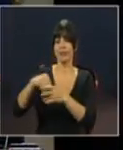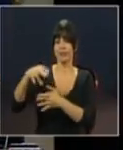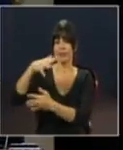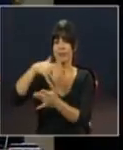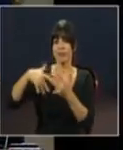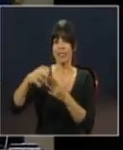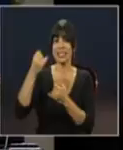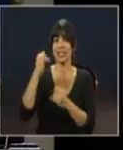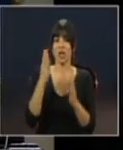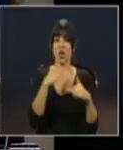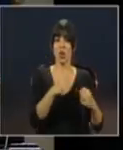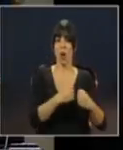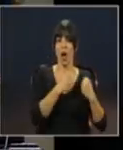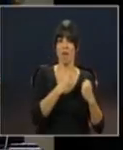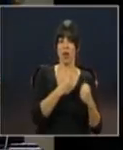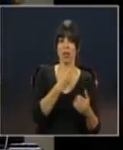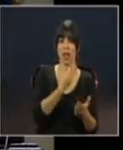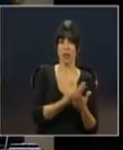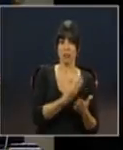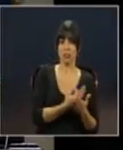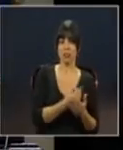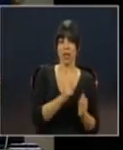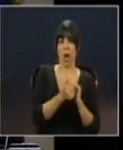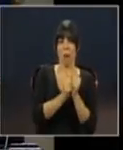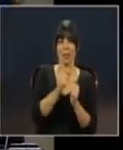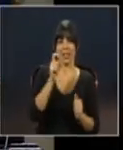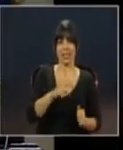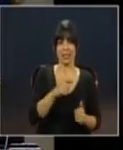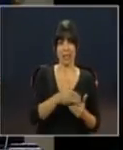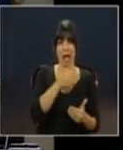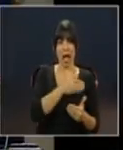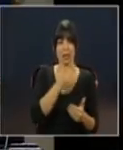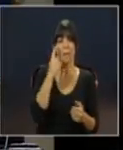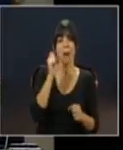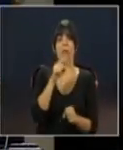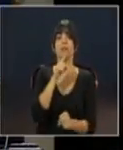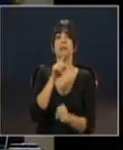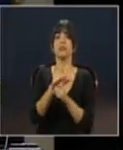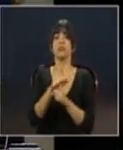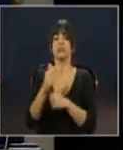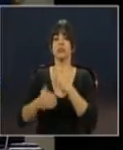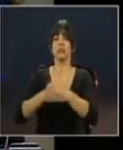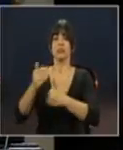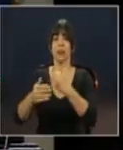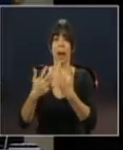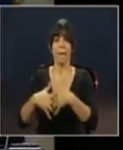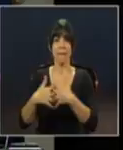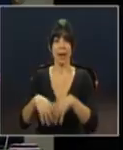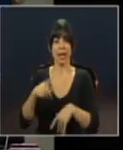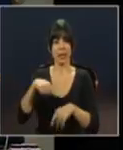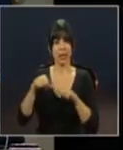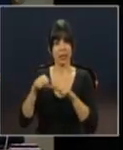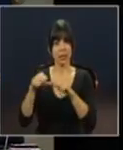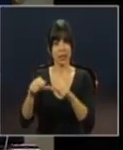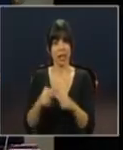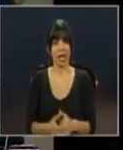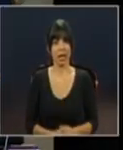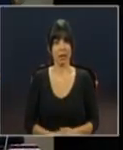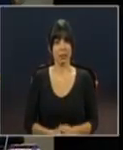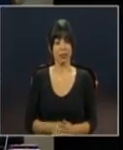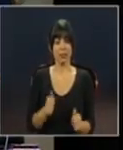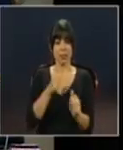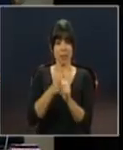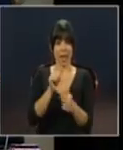fortaleza tributaria y competitiva requerida para garantizar la supervivencia de muchas de nuestras empresas. En